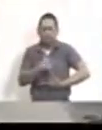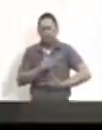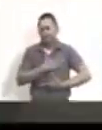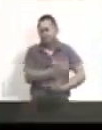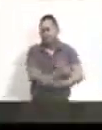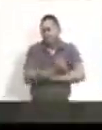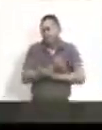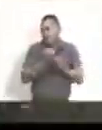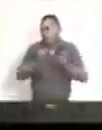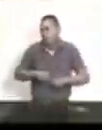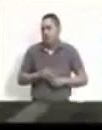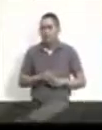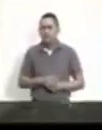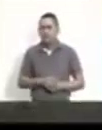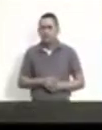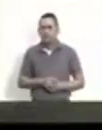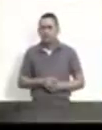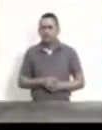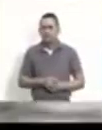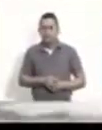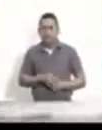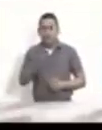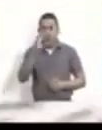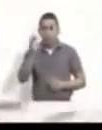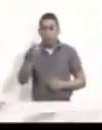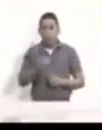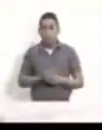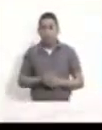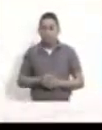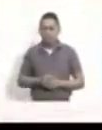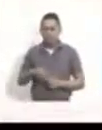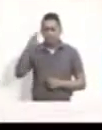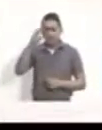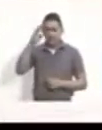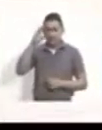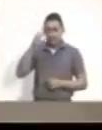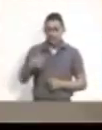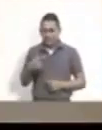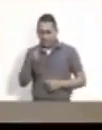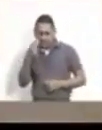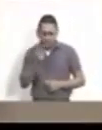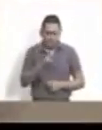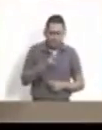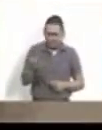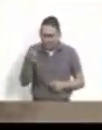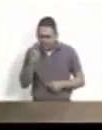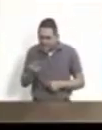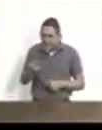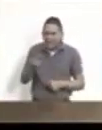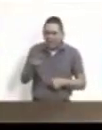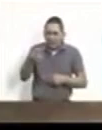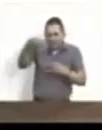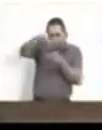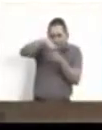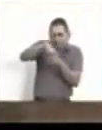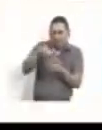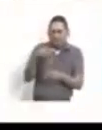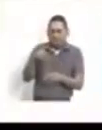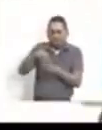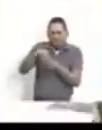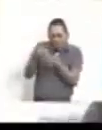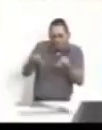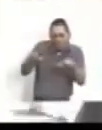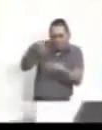manera valerosa, en plena avalancha, Adrián Jiménez Arévalo, un patrullero de la Policía Nacional, rescató entre el barro a un bebé de tan solo 4 meses de